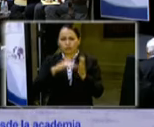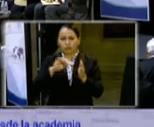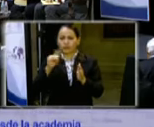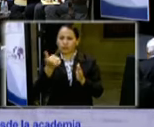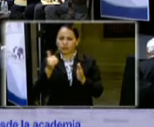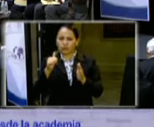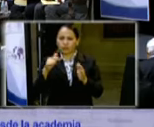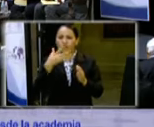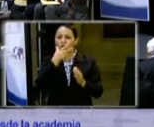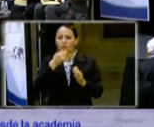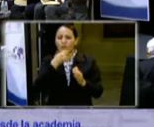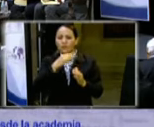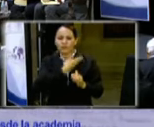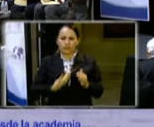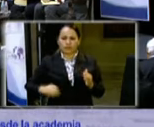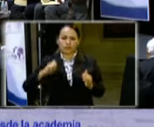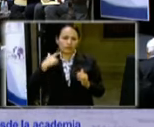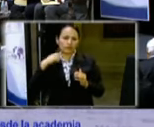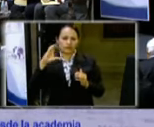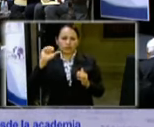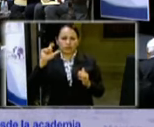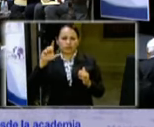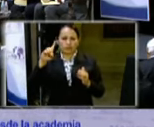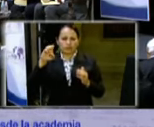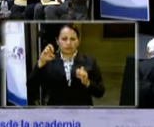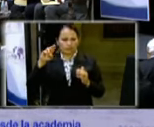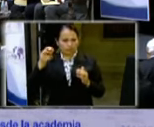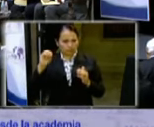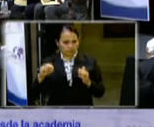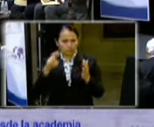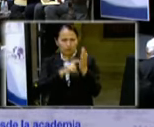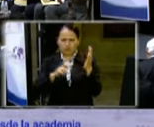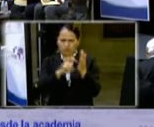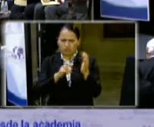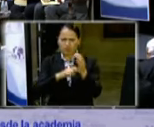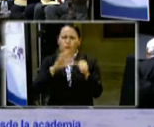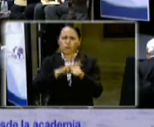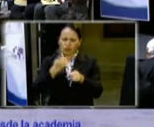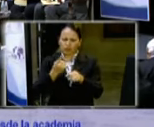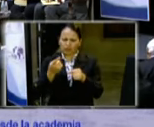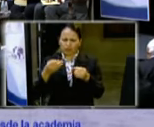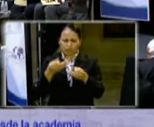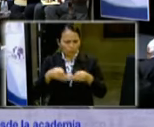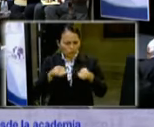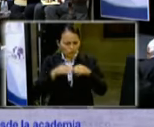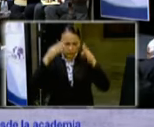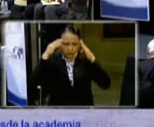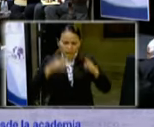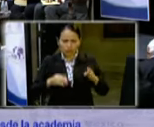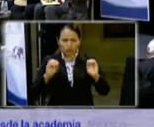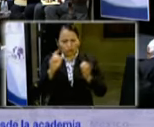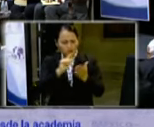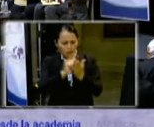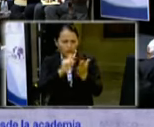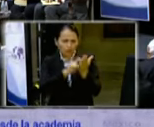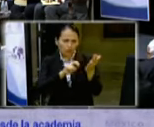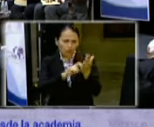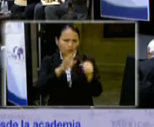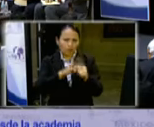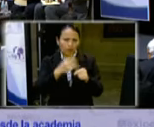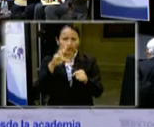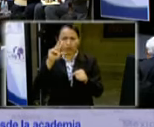periodo calderonista. ¿Por qué es relevante ese año y esa reforma en particular? porque el artículo